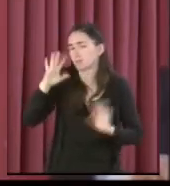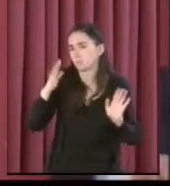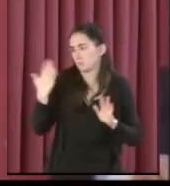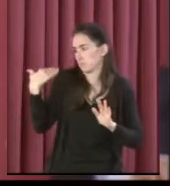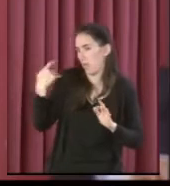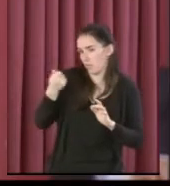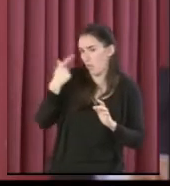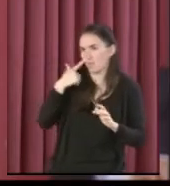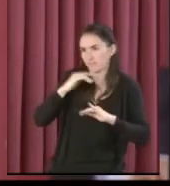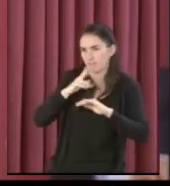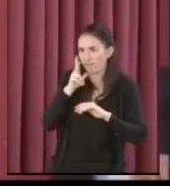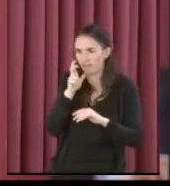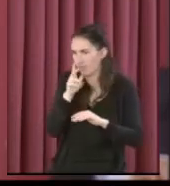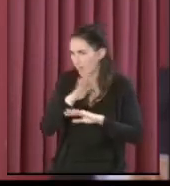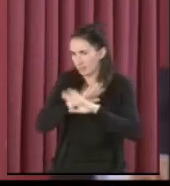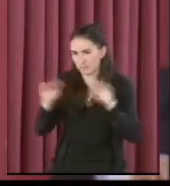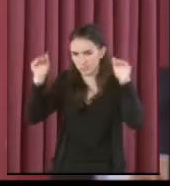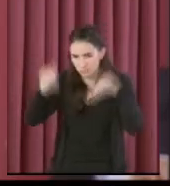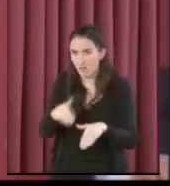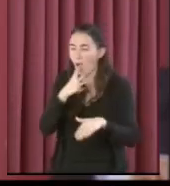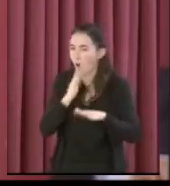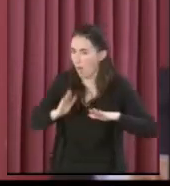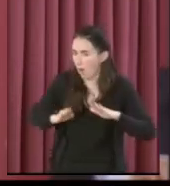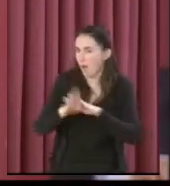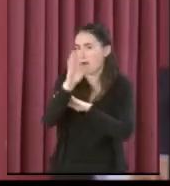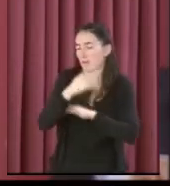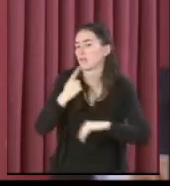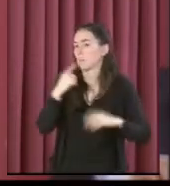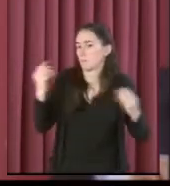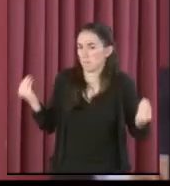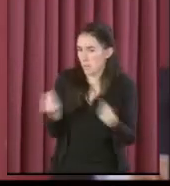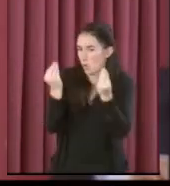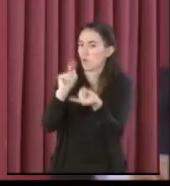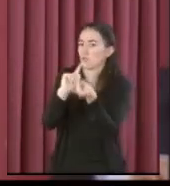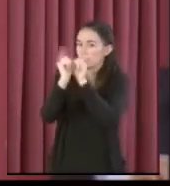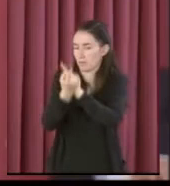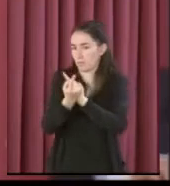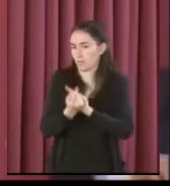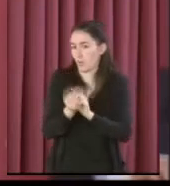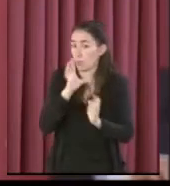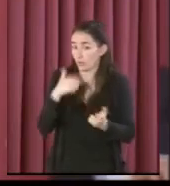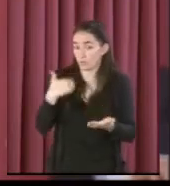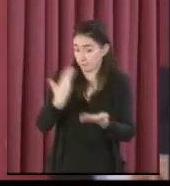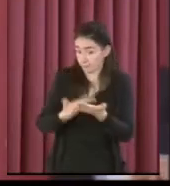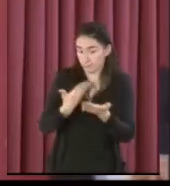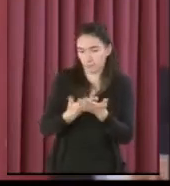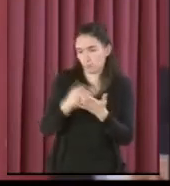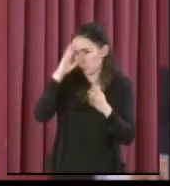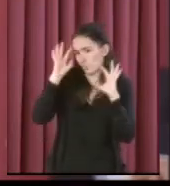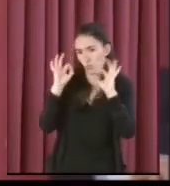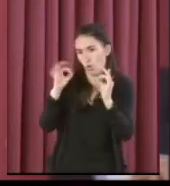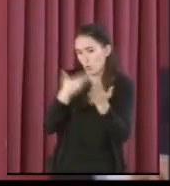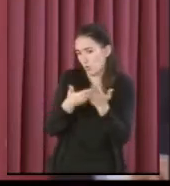y que indican que el escenario económico está cambiando. Y esta constatación es determinante, porque sería irresponsable no